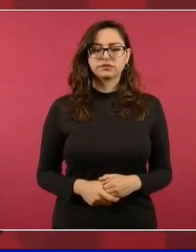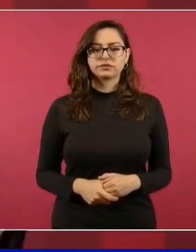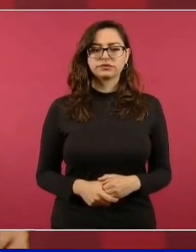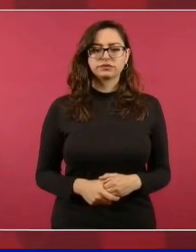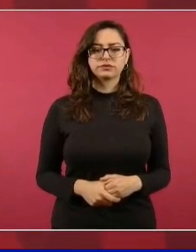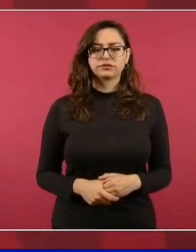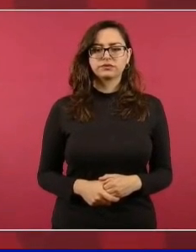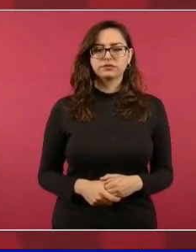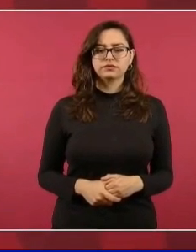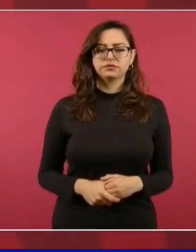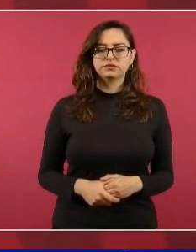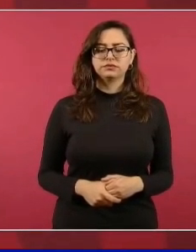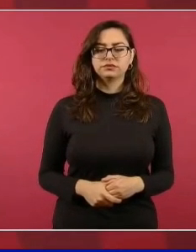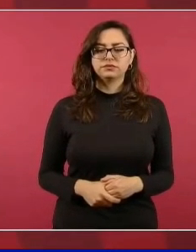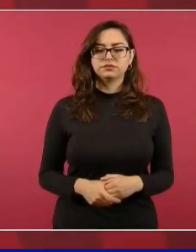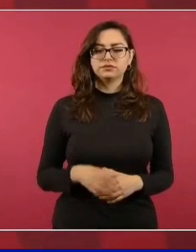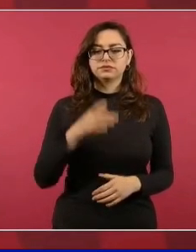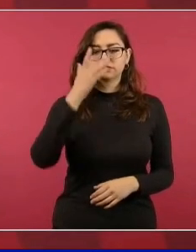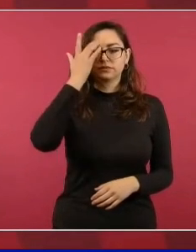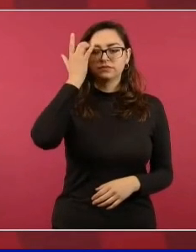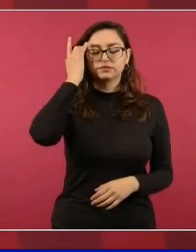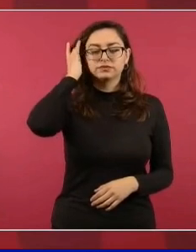tiene que